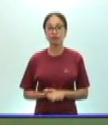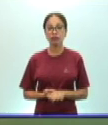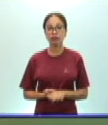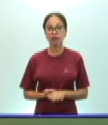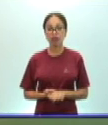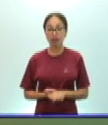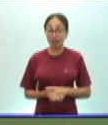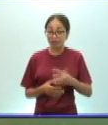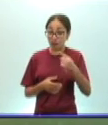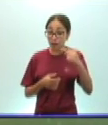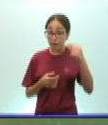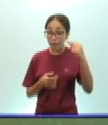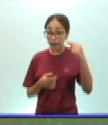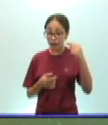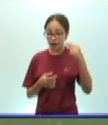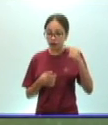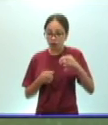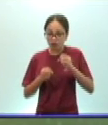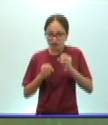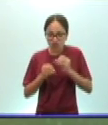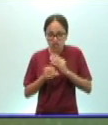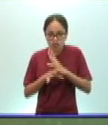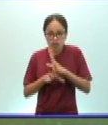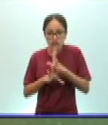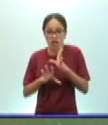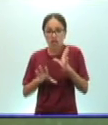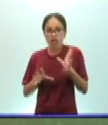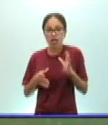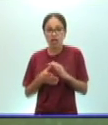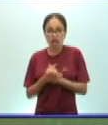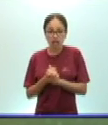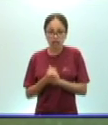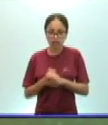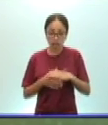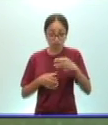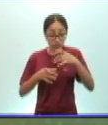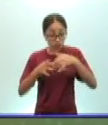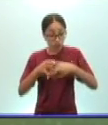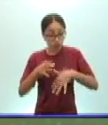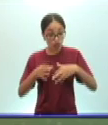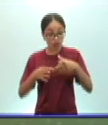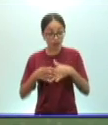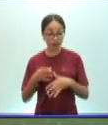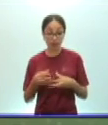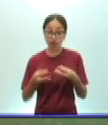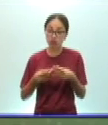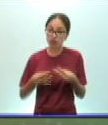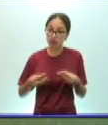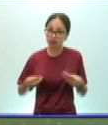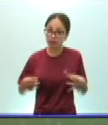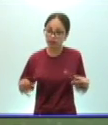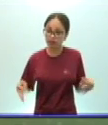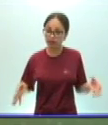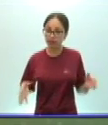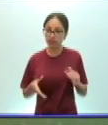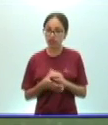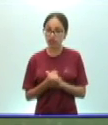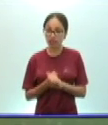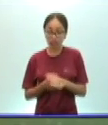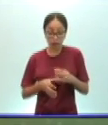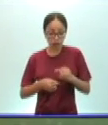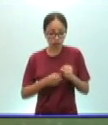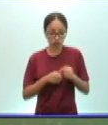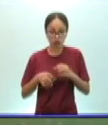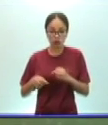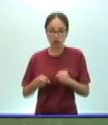Una vez clarificada el agua, la hacemos pasar por unos filtros de arena que retienen las partículas que aún pudieran quedar para que el